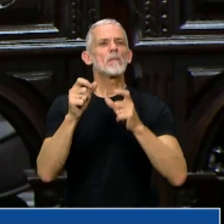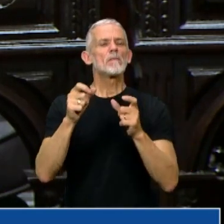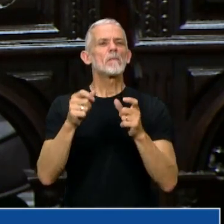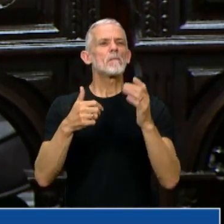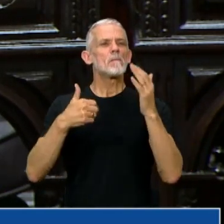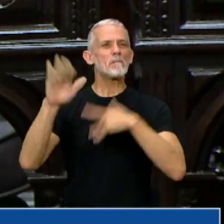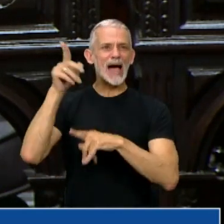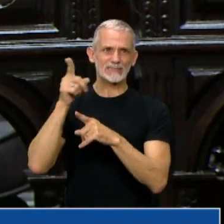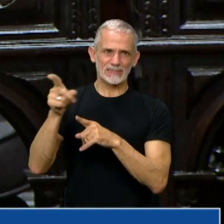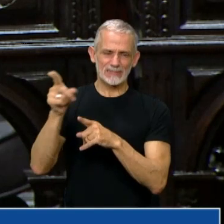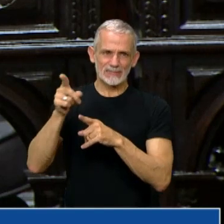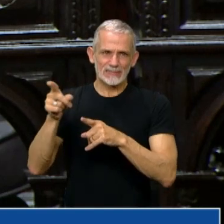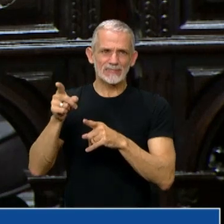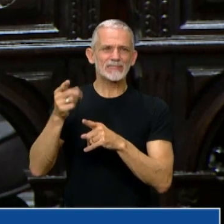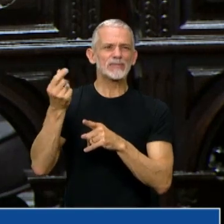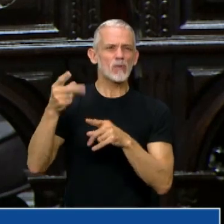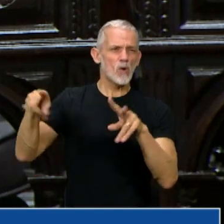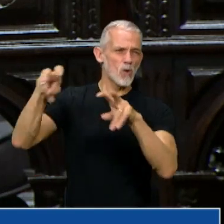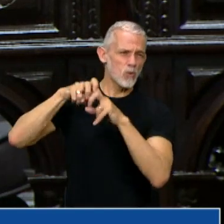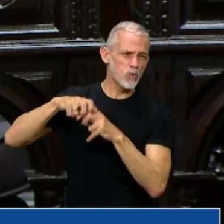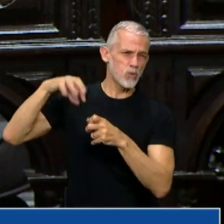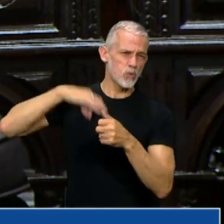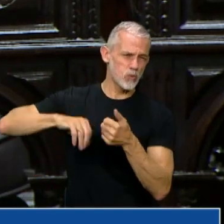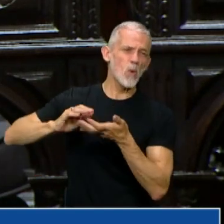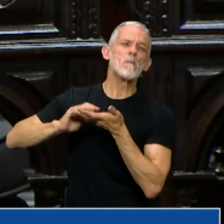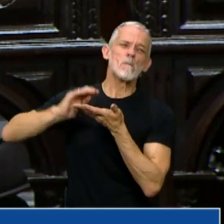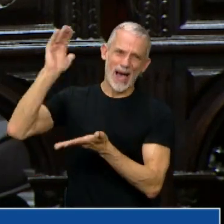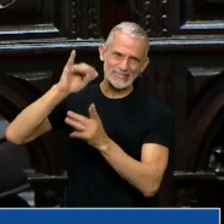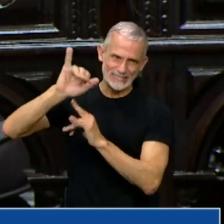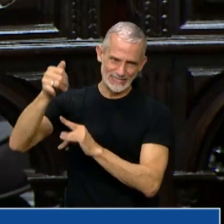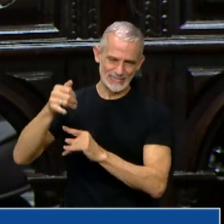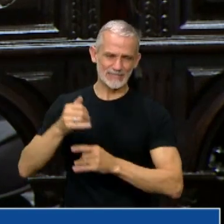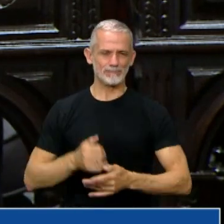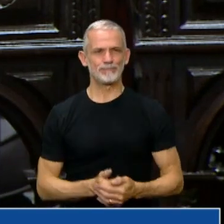mayores ingresos derivados de dichas rentas.